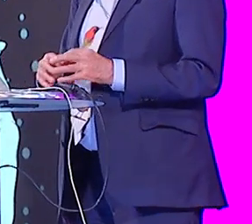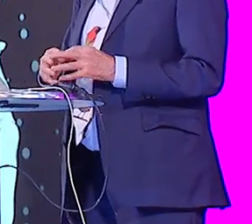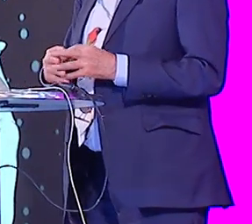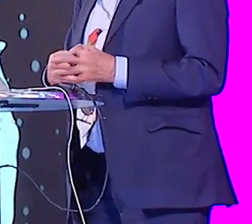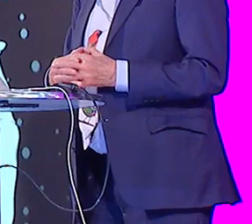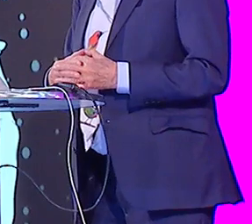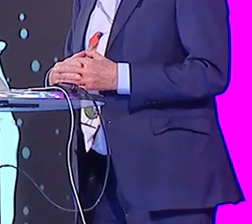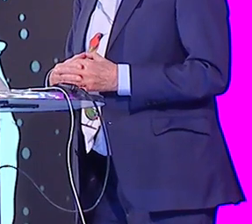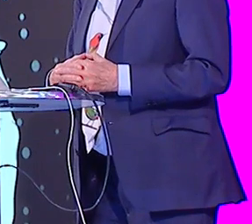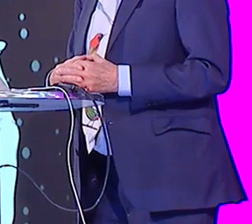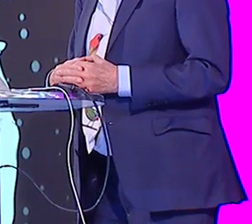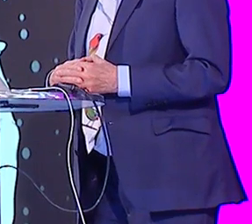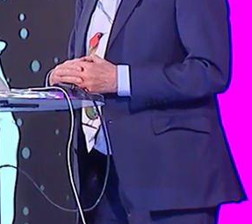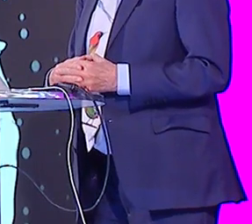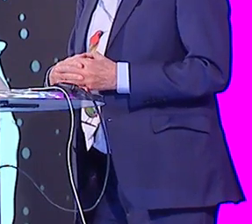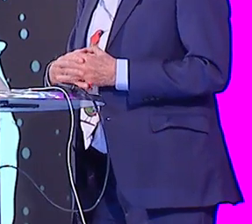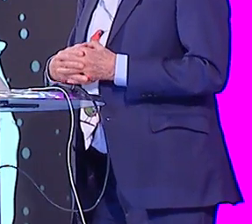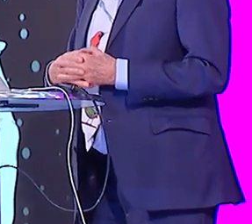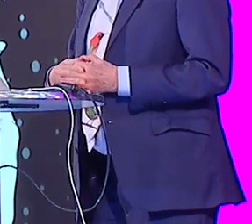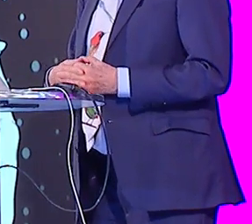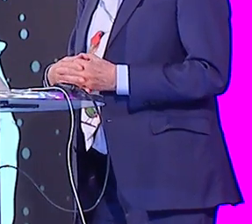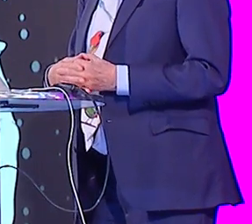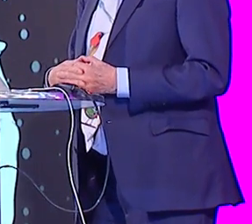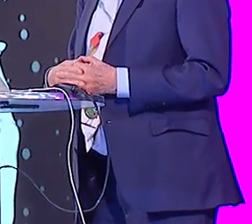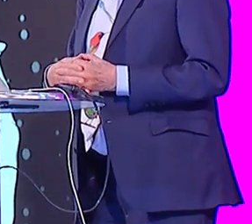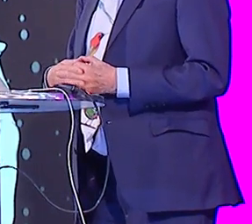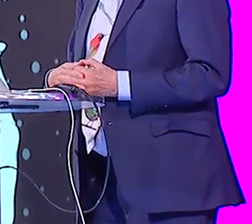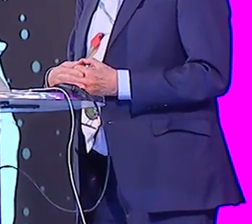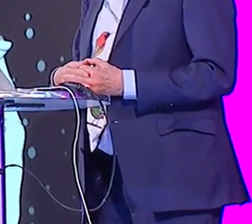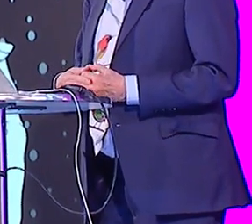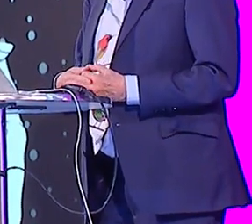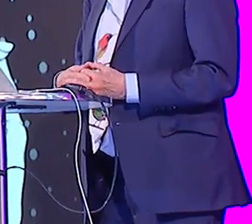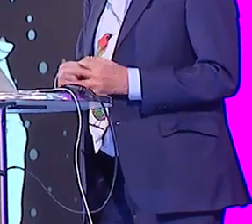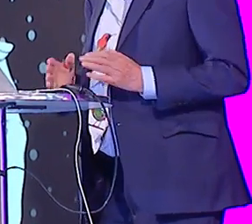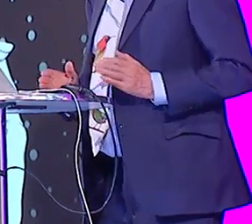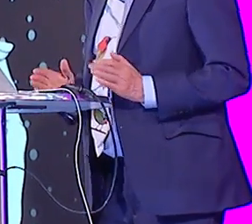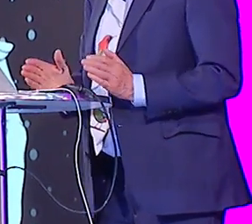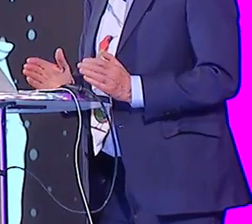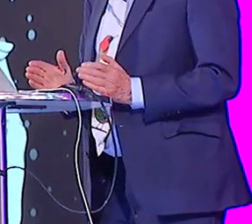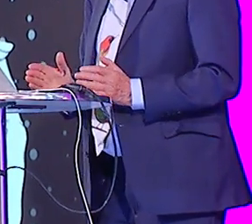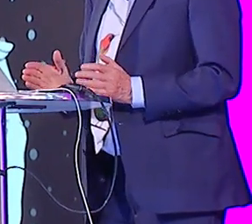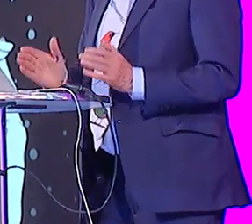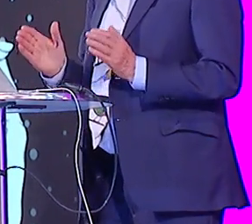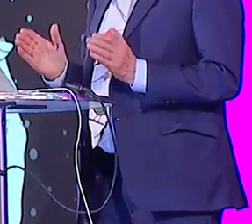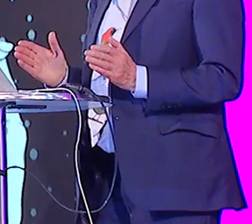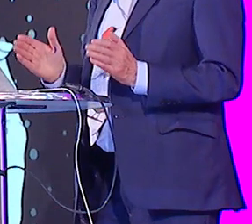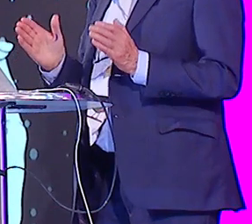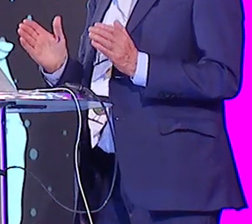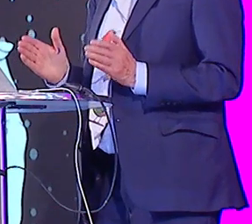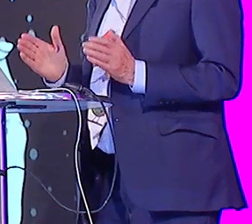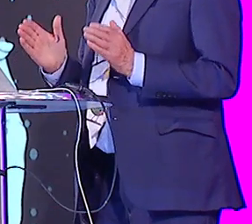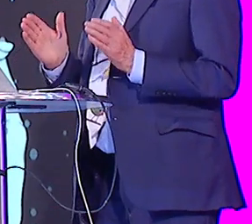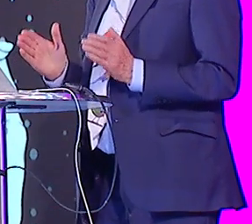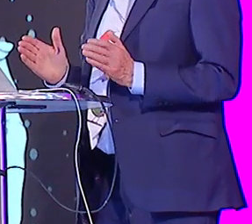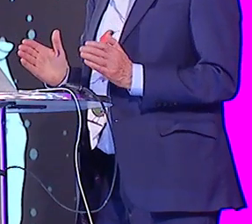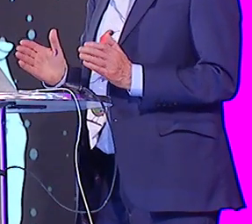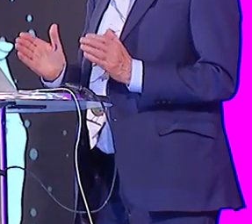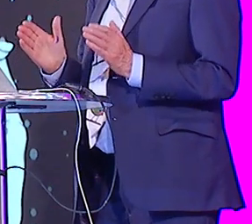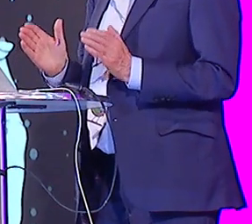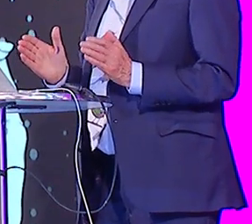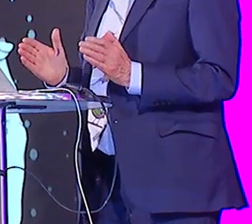problema. Estás parado en un puente y la única manera de parar el carro suelto